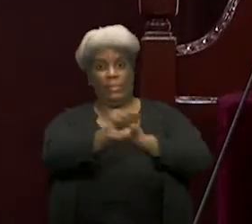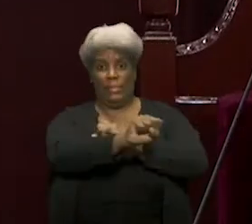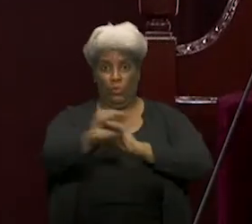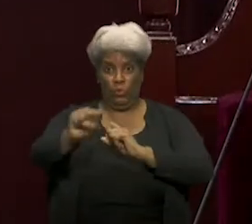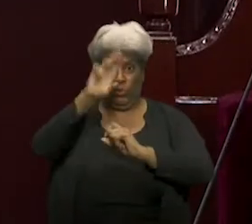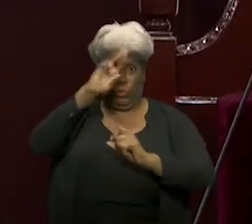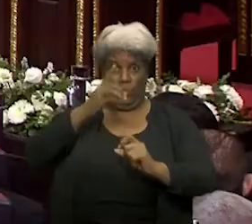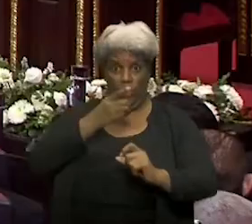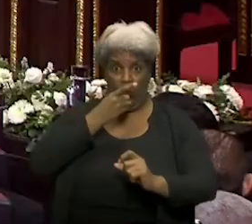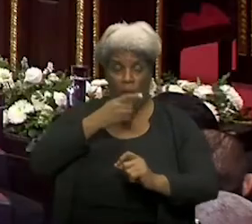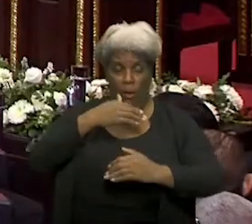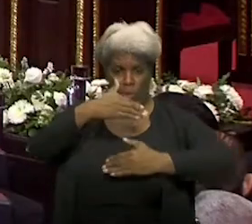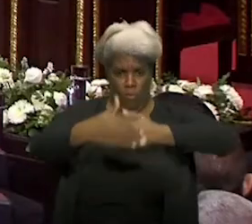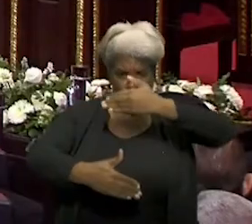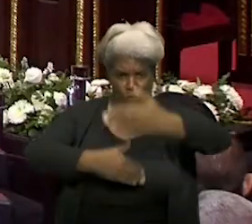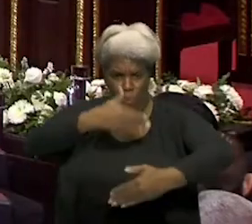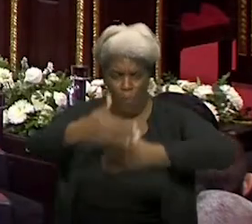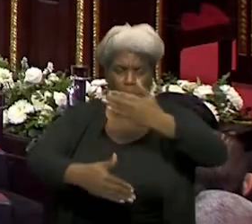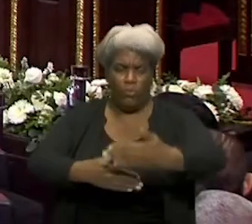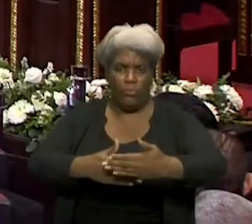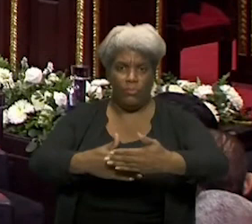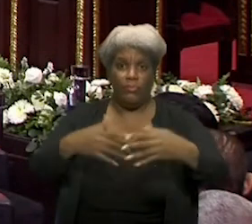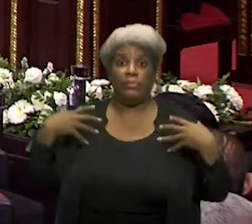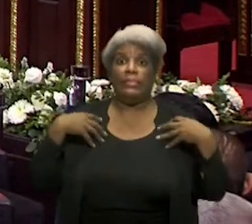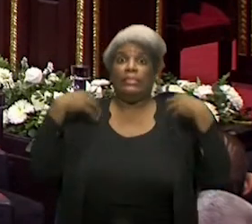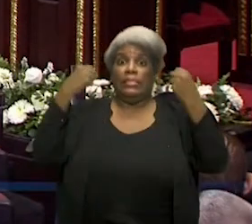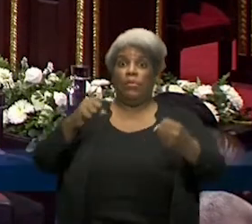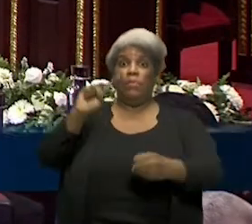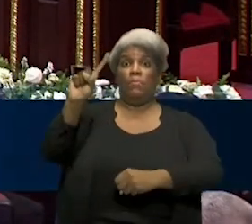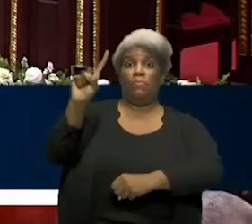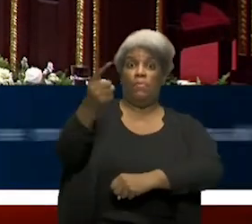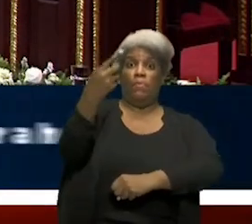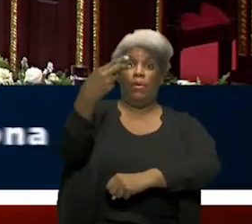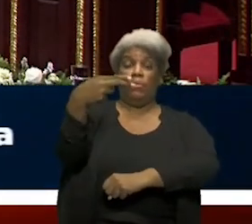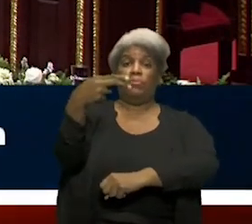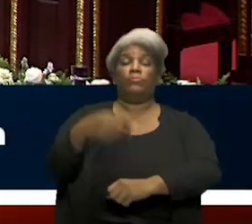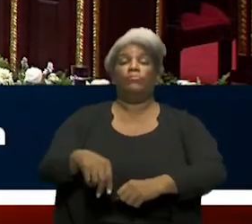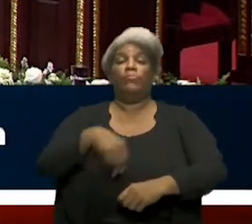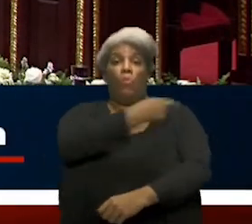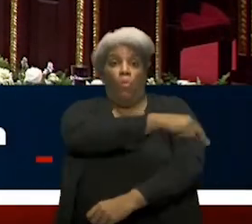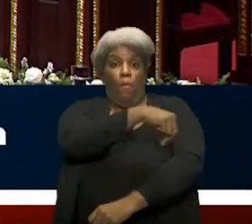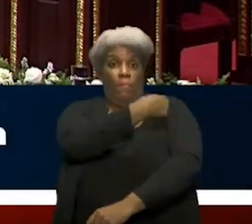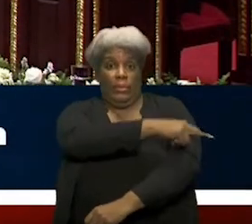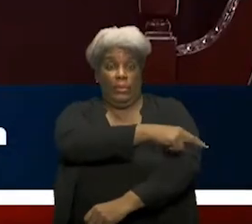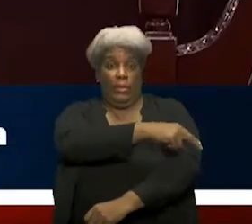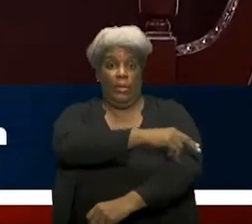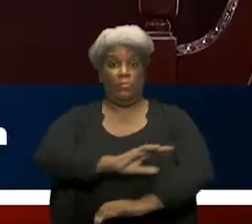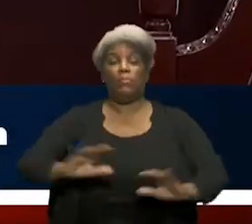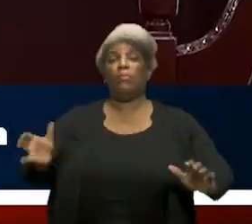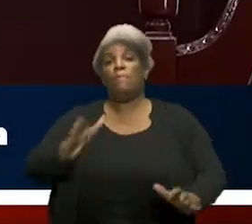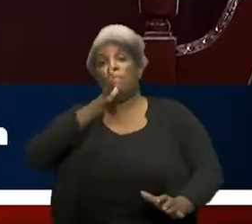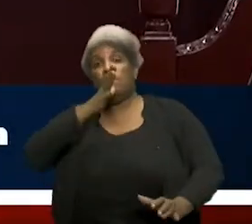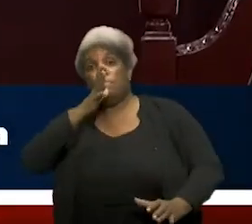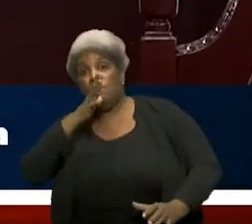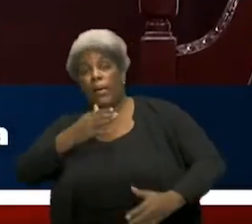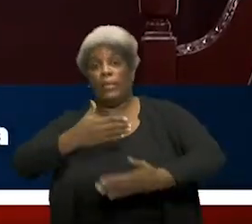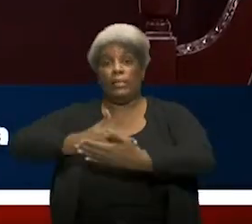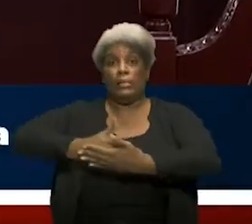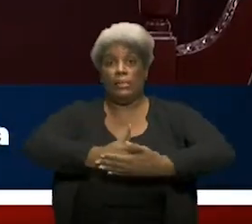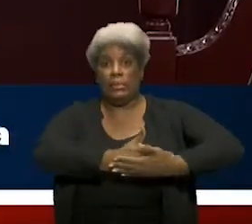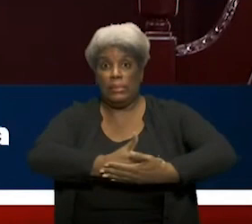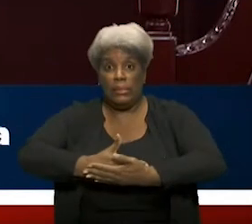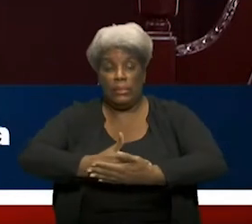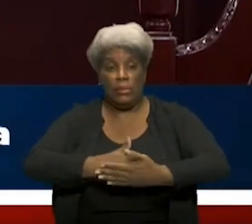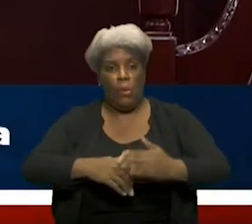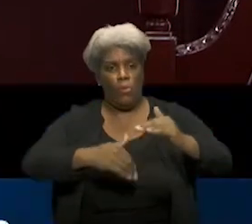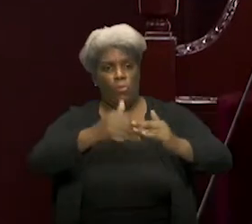En materia de salud estamos construyendo el primer hospital materno-infantil en Barahona y apoyando a la Liga Dominicana contra el Cáncer